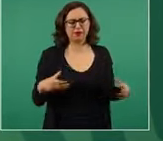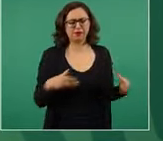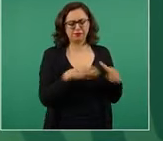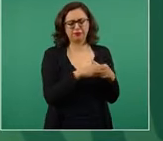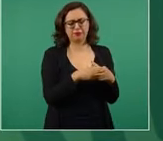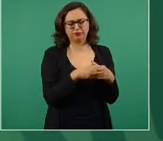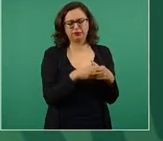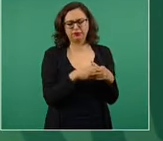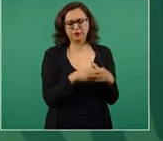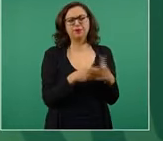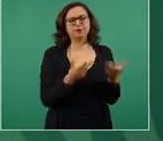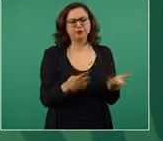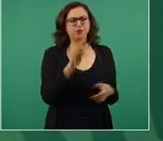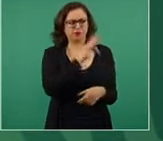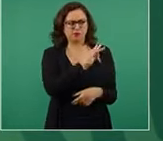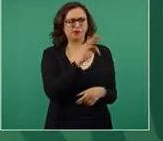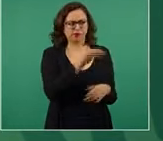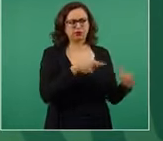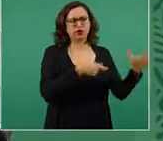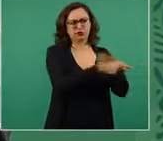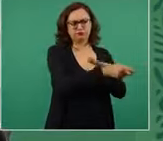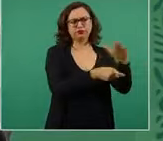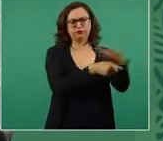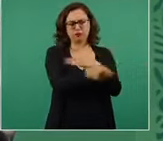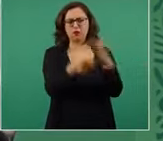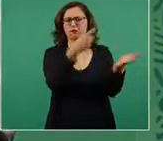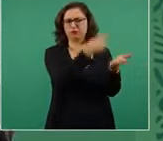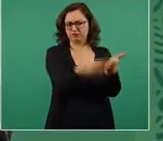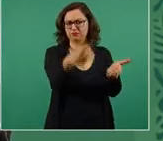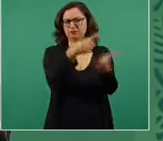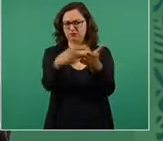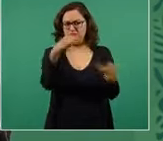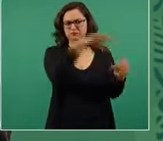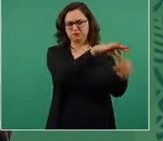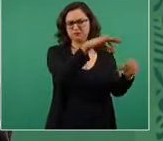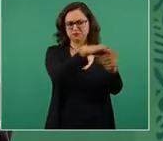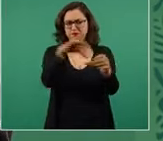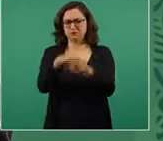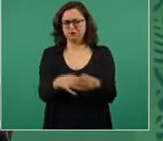de una determinada cantidad de votos.